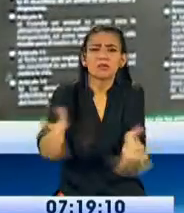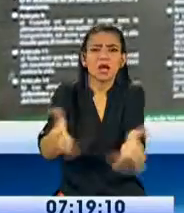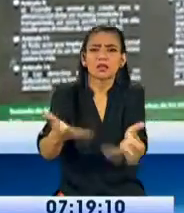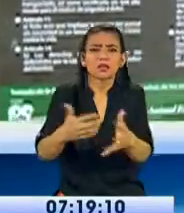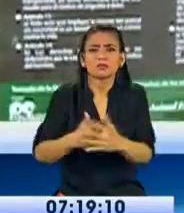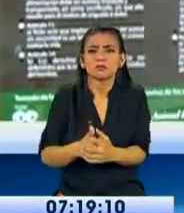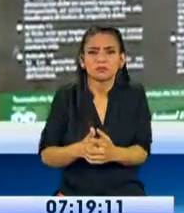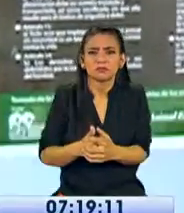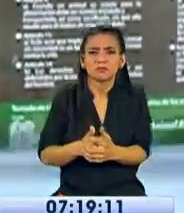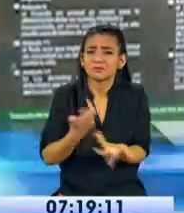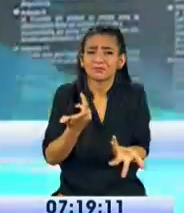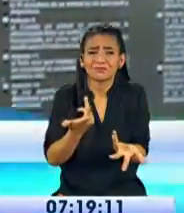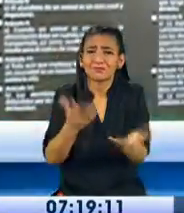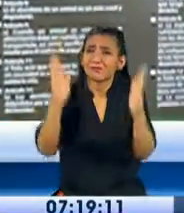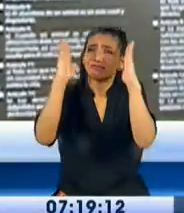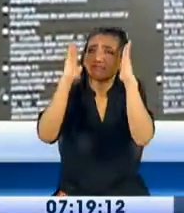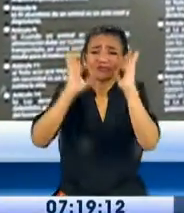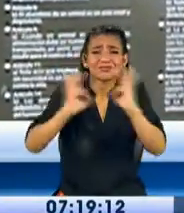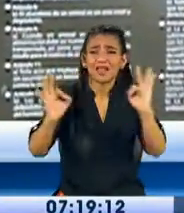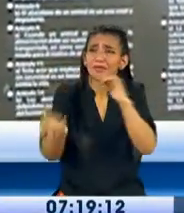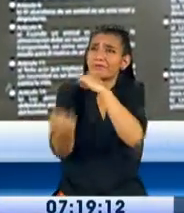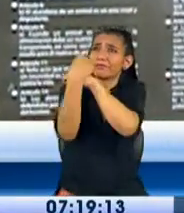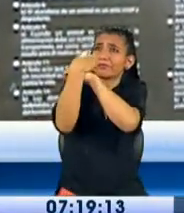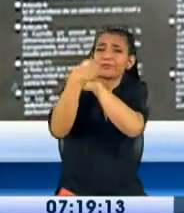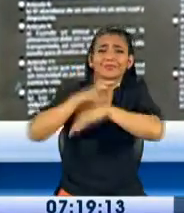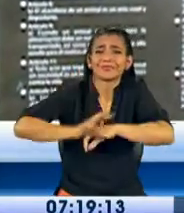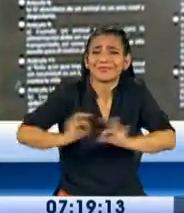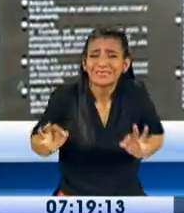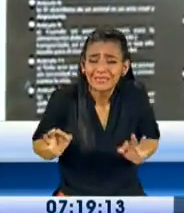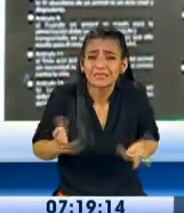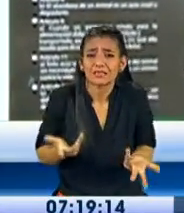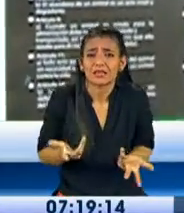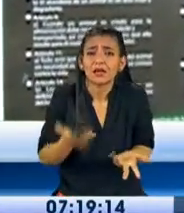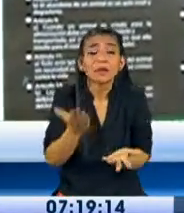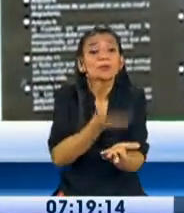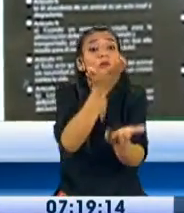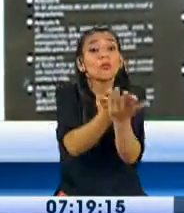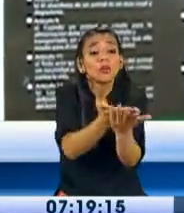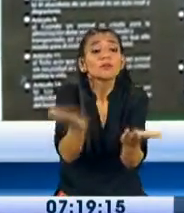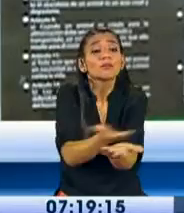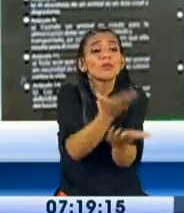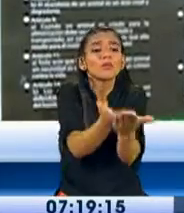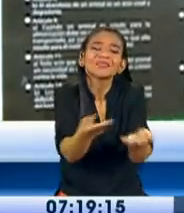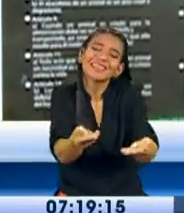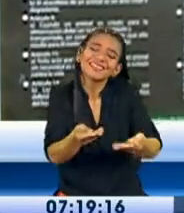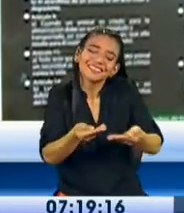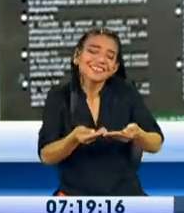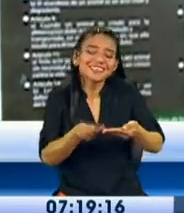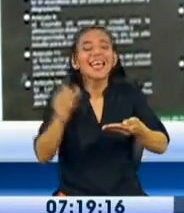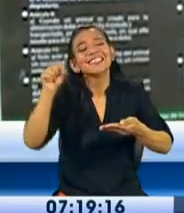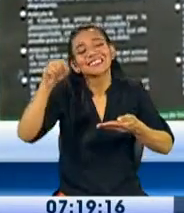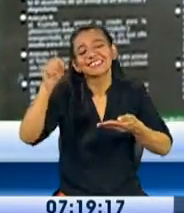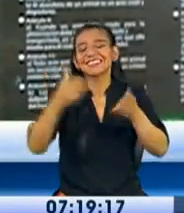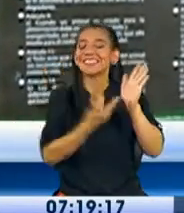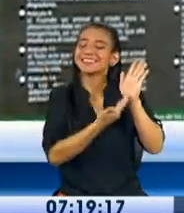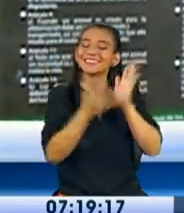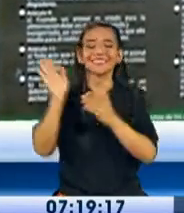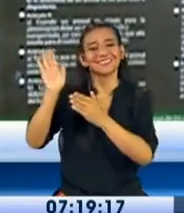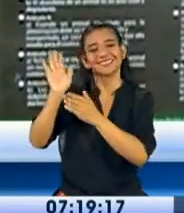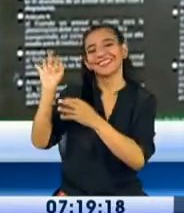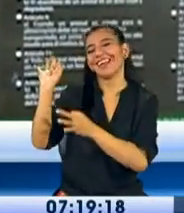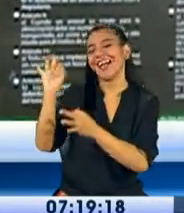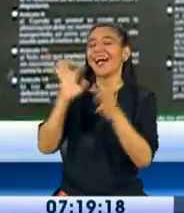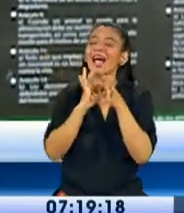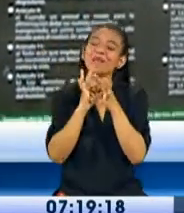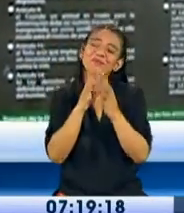Nadie nos para a bola. En realidad solo reciben las propuestas como para salir en la televisión y mostrarse amigos